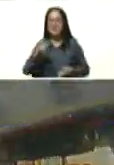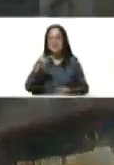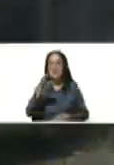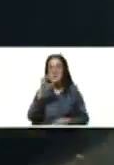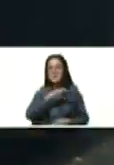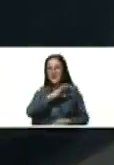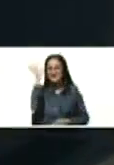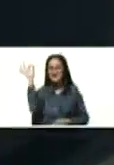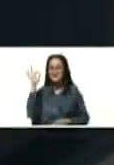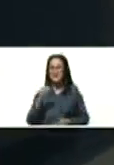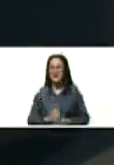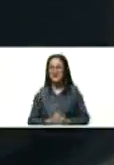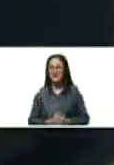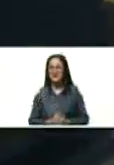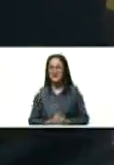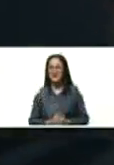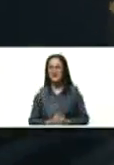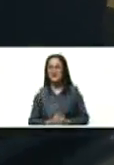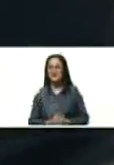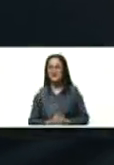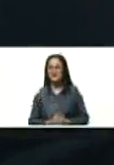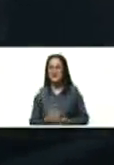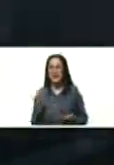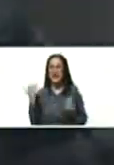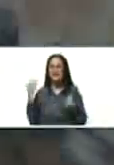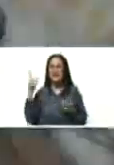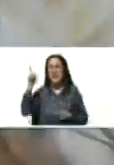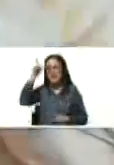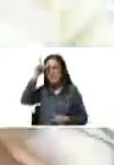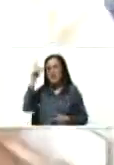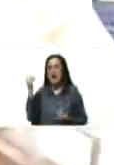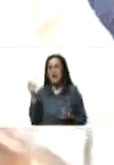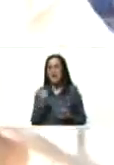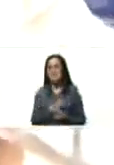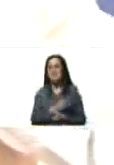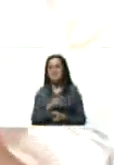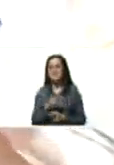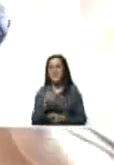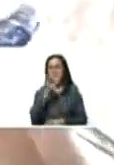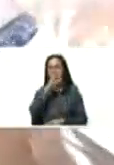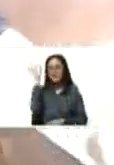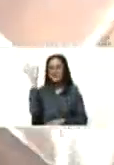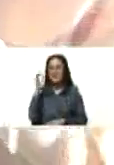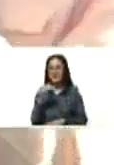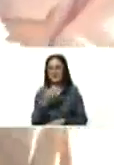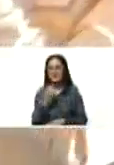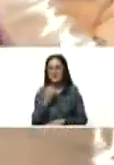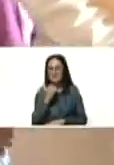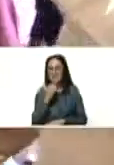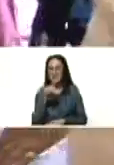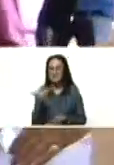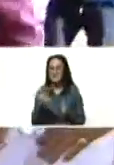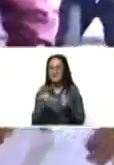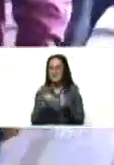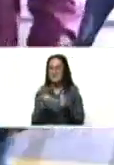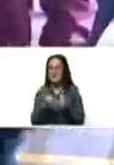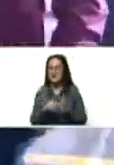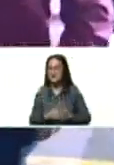Ajá. Una pequeña diferencia. Antes venían de Alemania. Ahora vienen de Barquisimeto. No, ¿ah? La